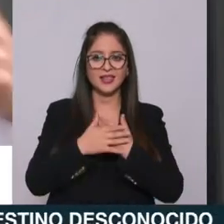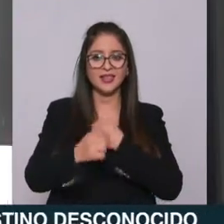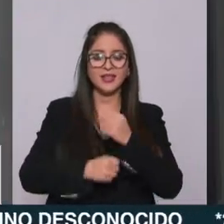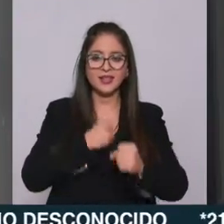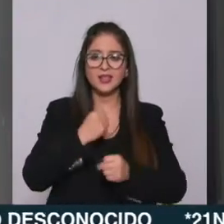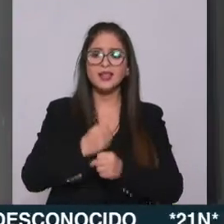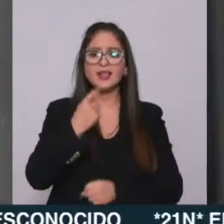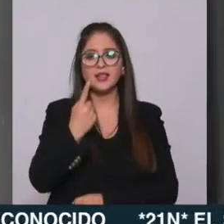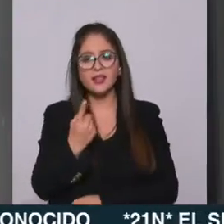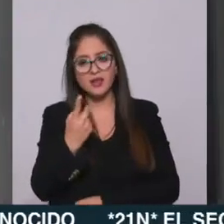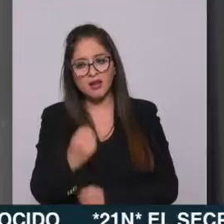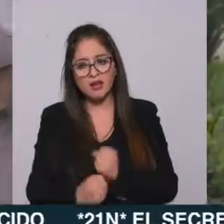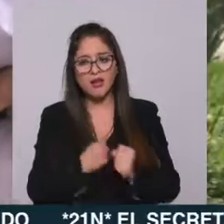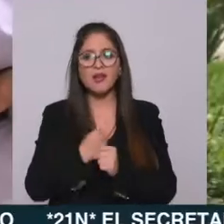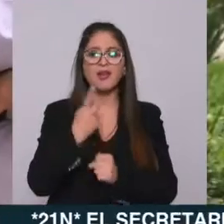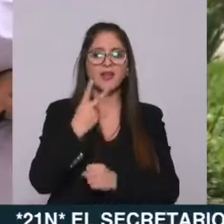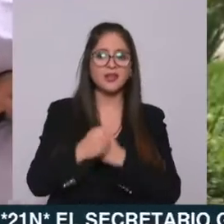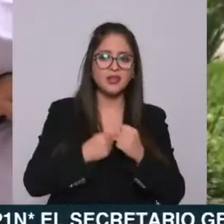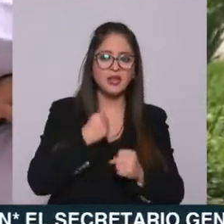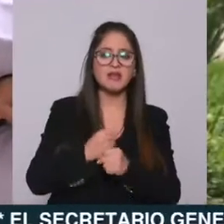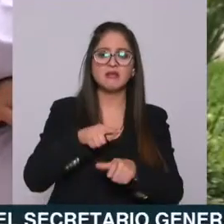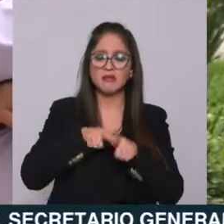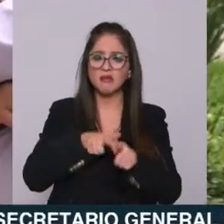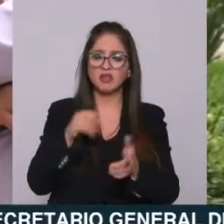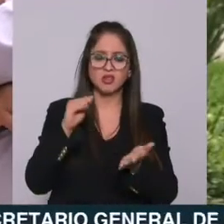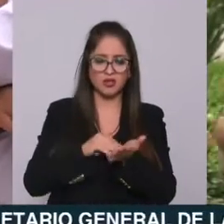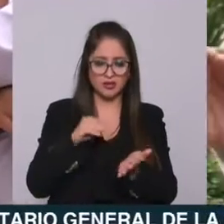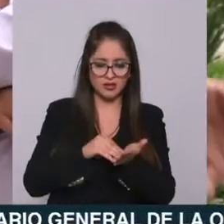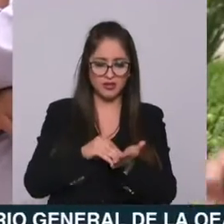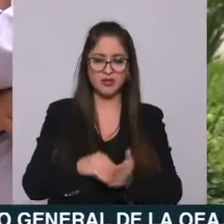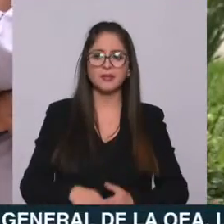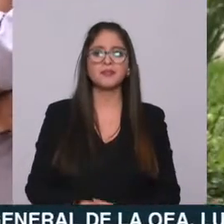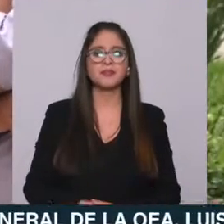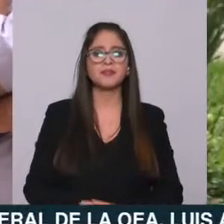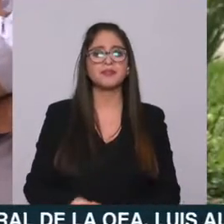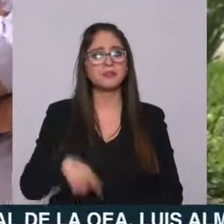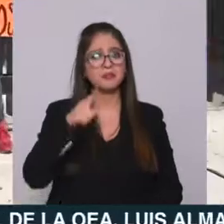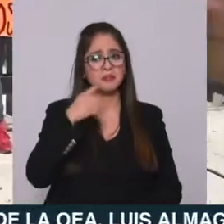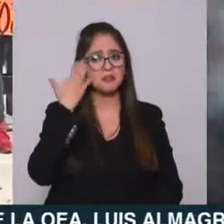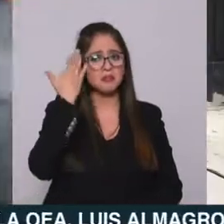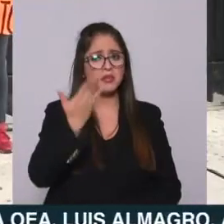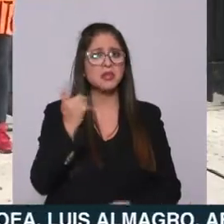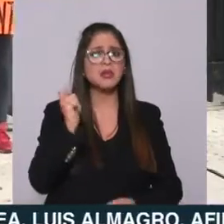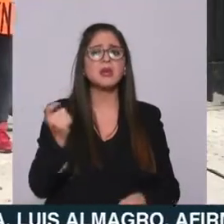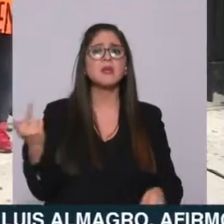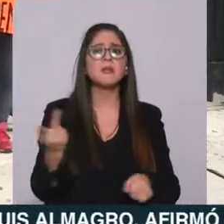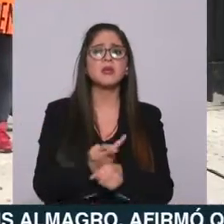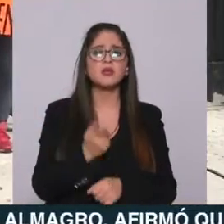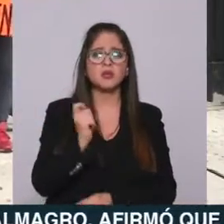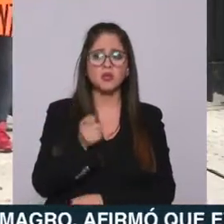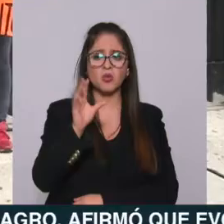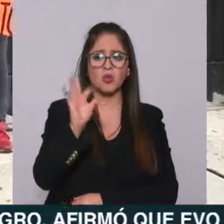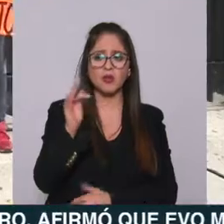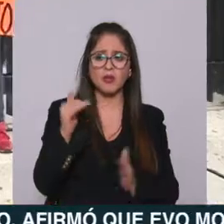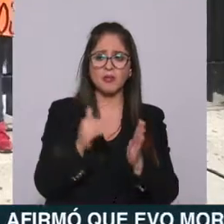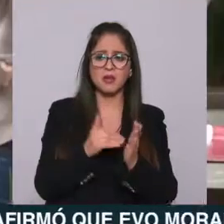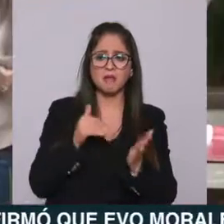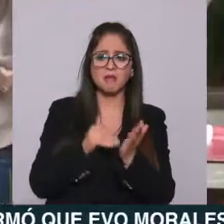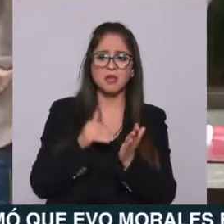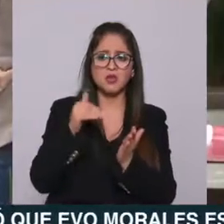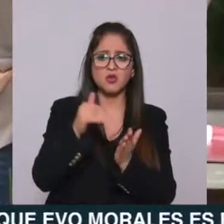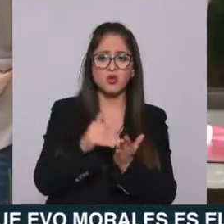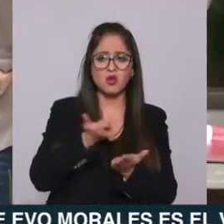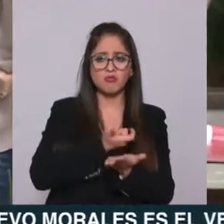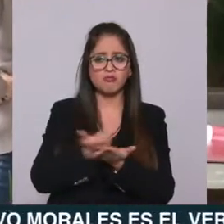años, sigan vigentes. De igual manera exigen que se dé una explicación sobre los 40,000 millones de pesos que